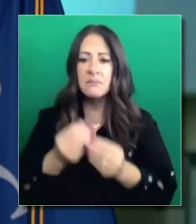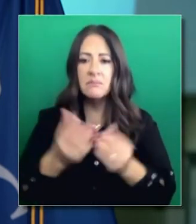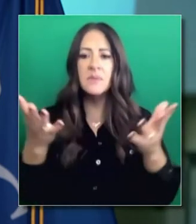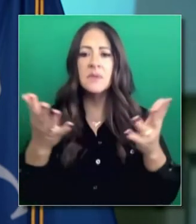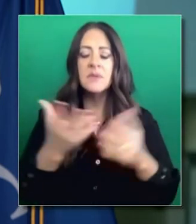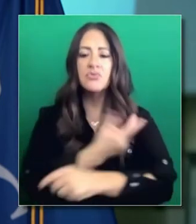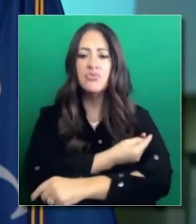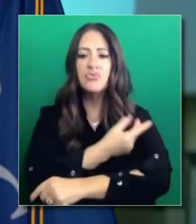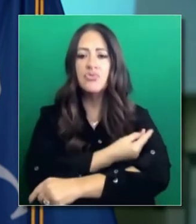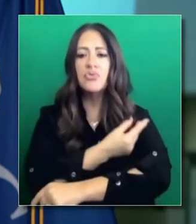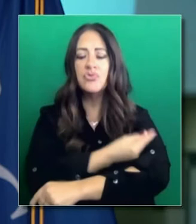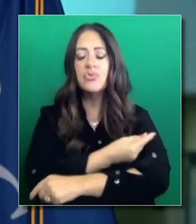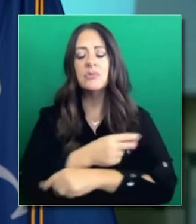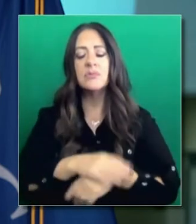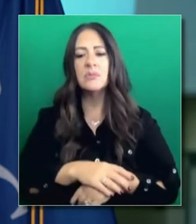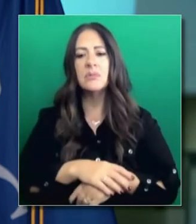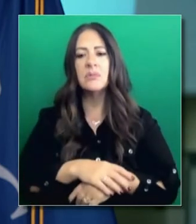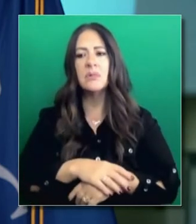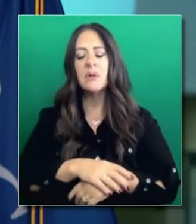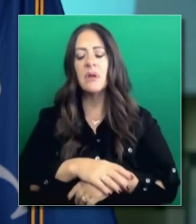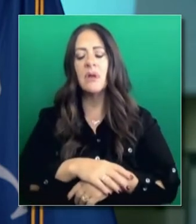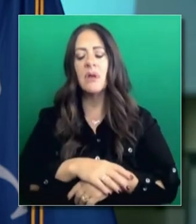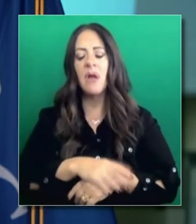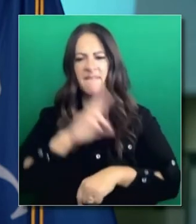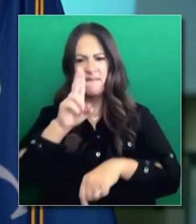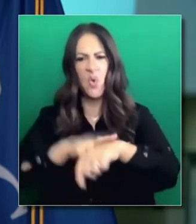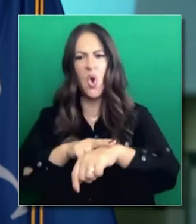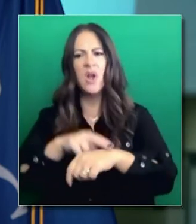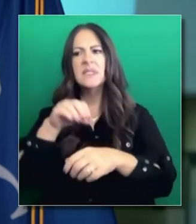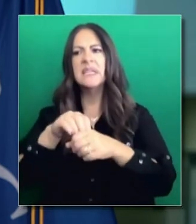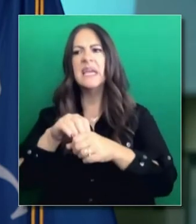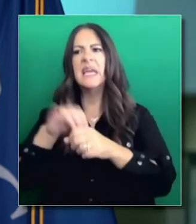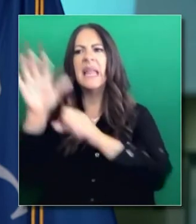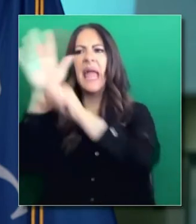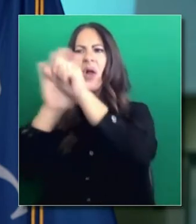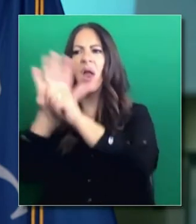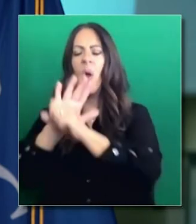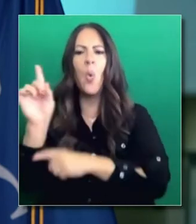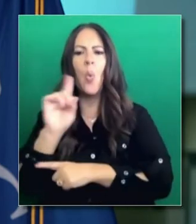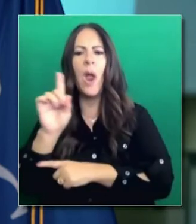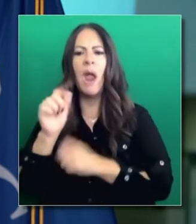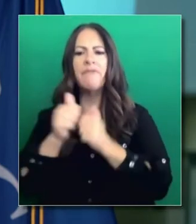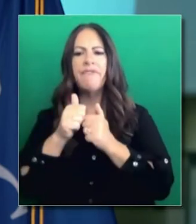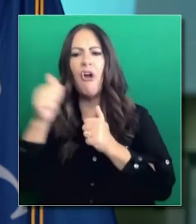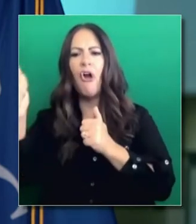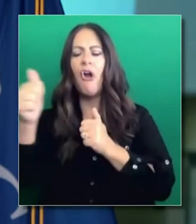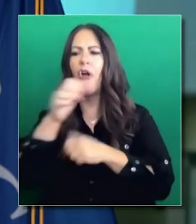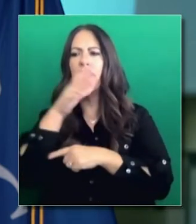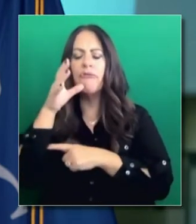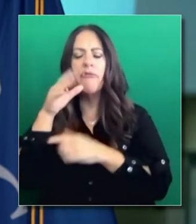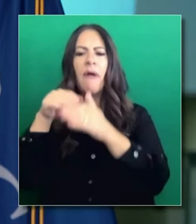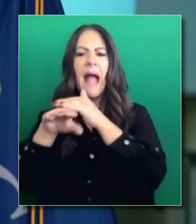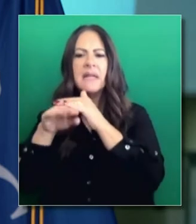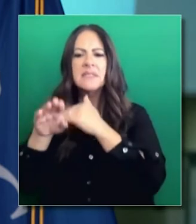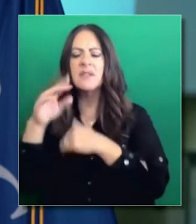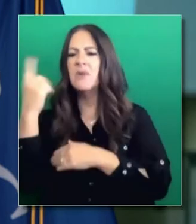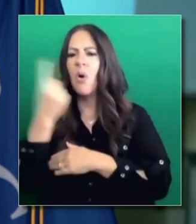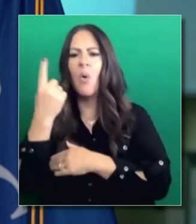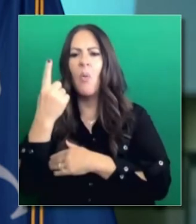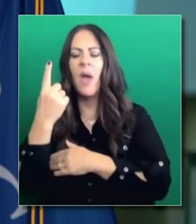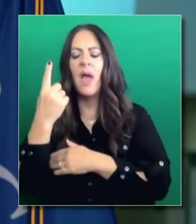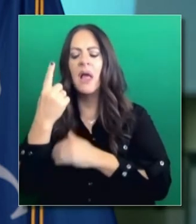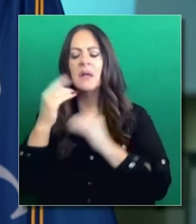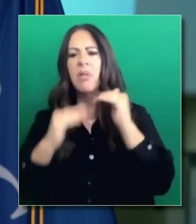conforme lleguen a más y más partes del estado menos servidas, las zonas más remotas de nuestro